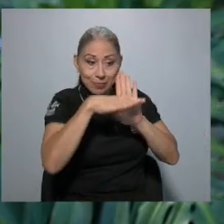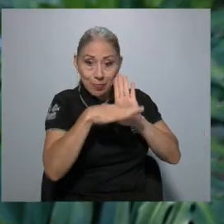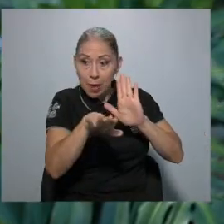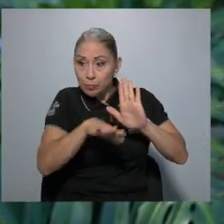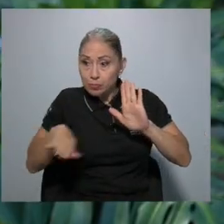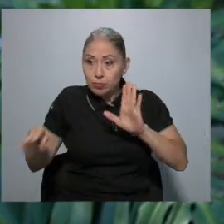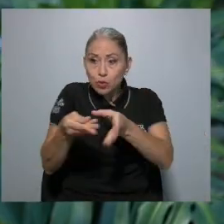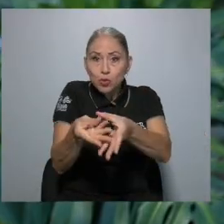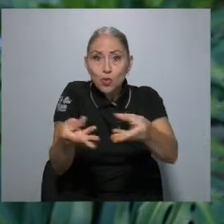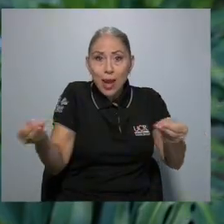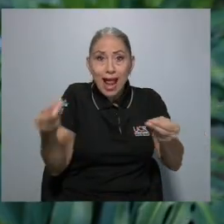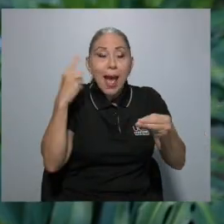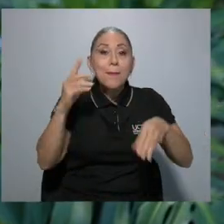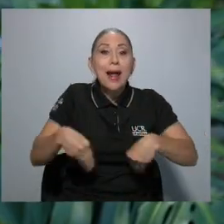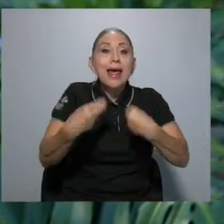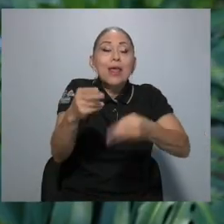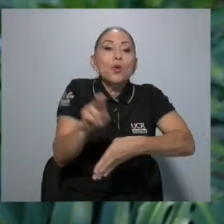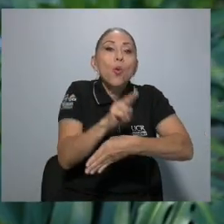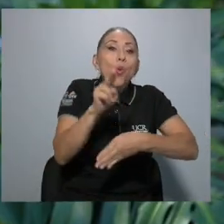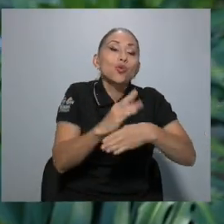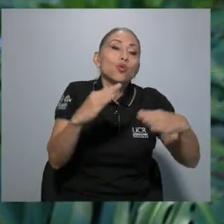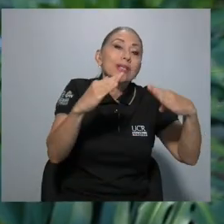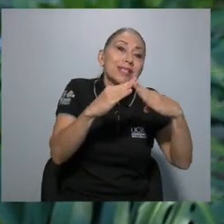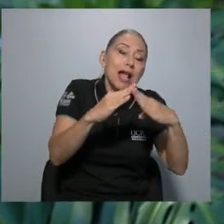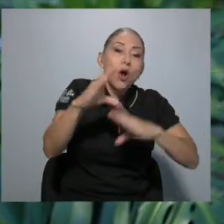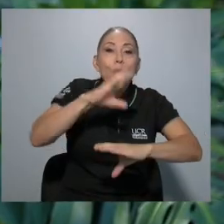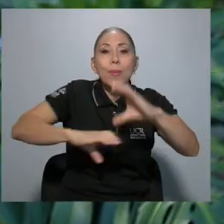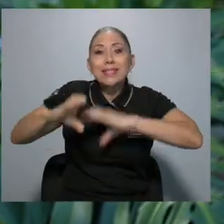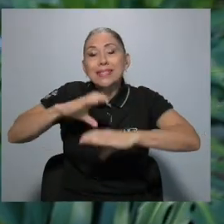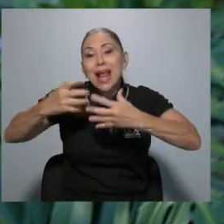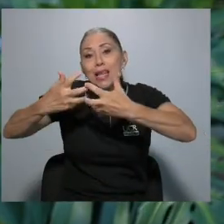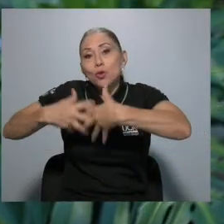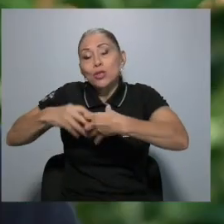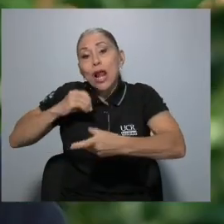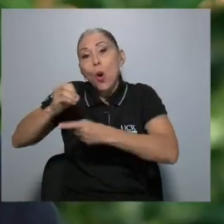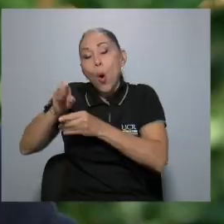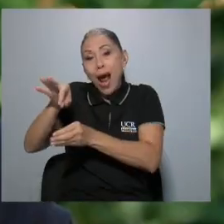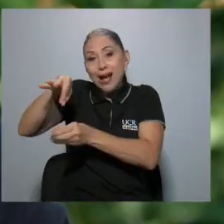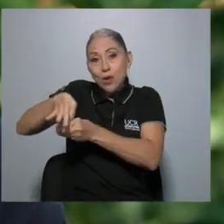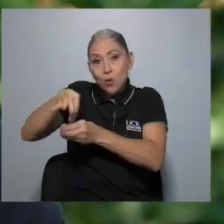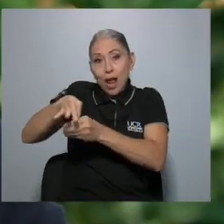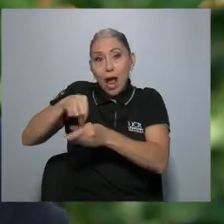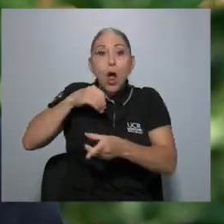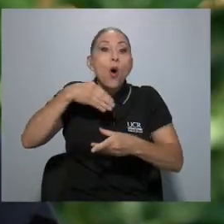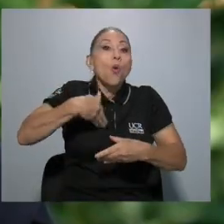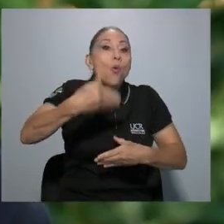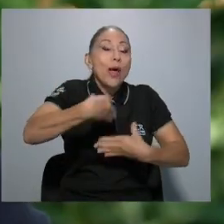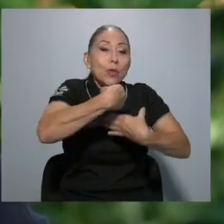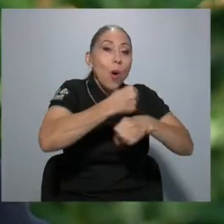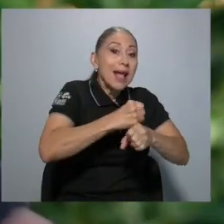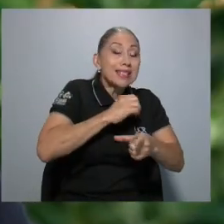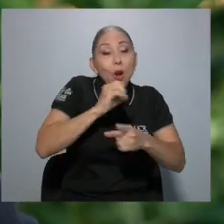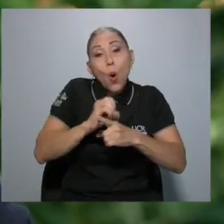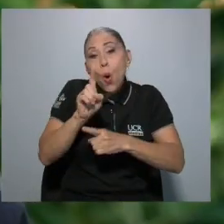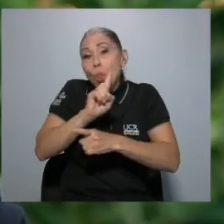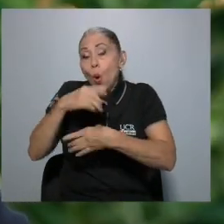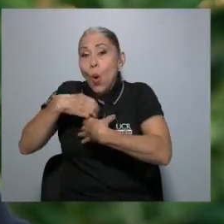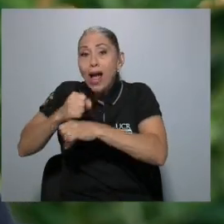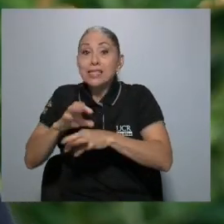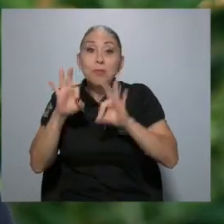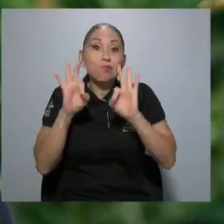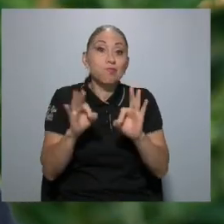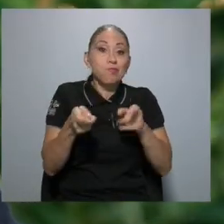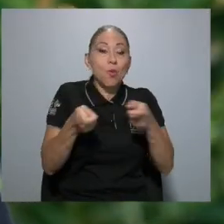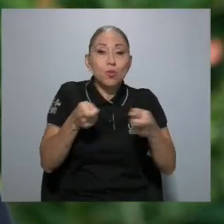urbano asignando y dando uso residencial, comercial, industrial o agrícola, cuando hacen o no hacen un buen control